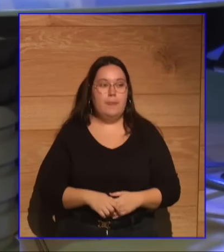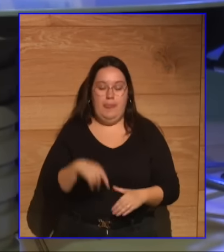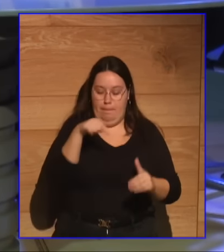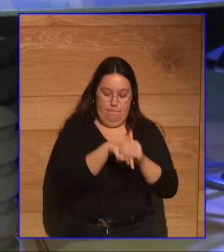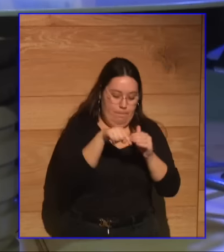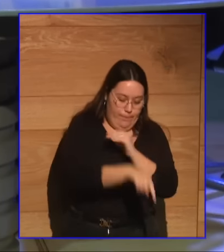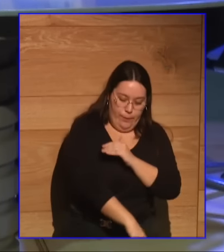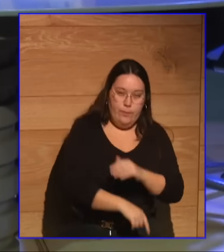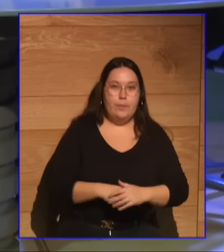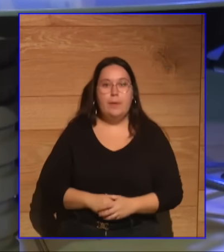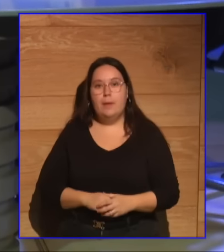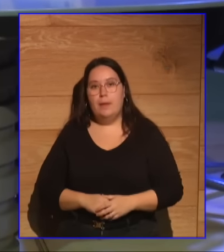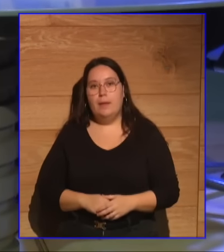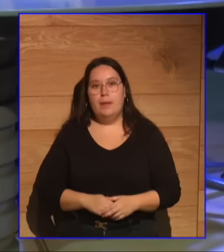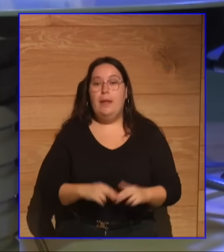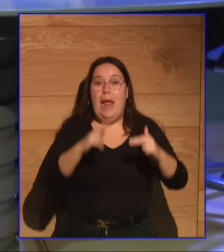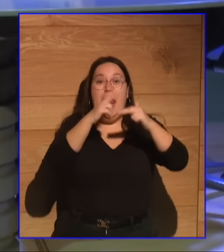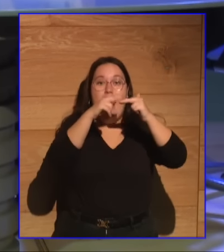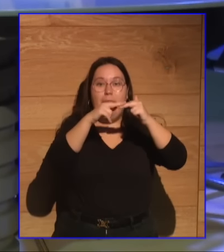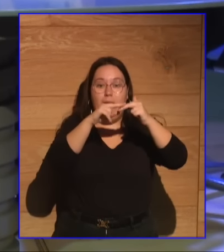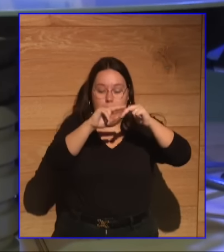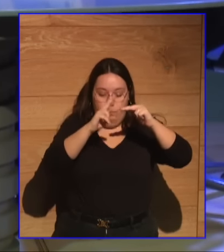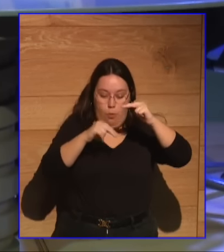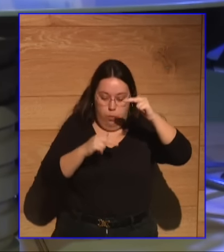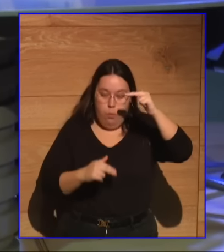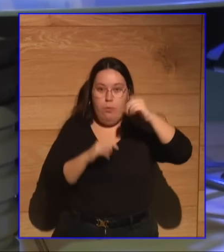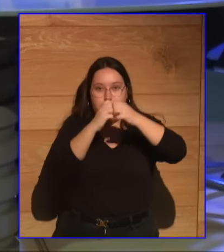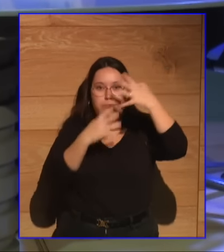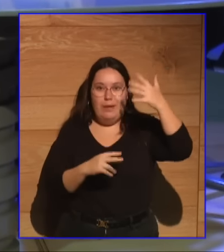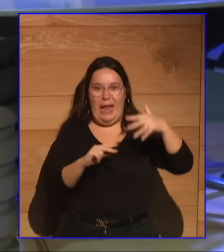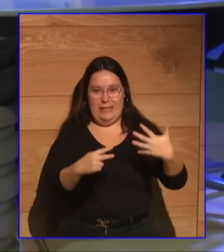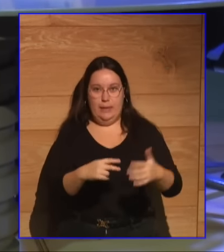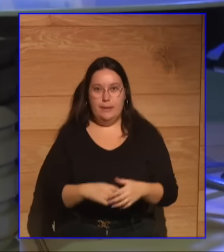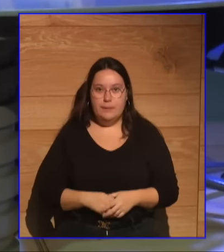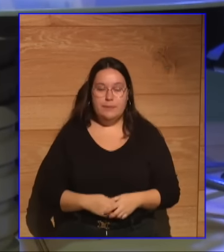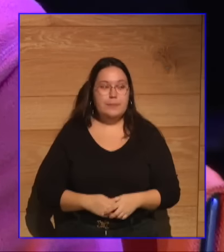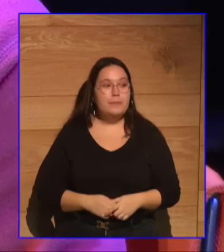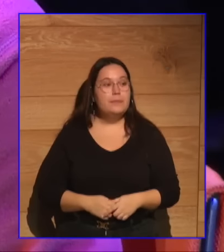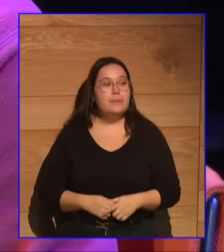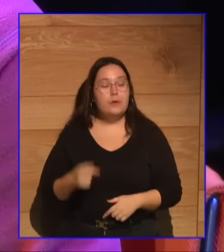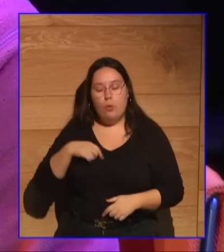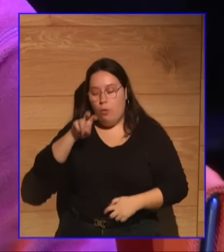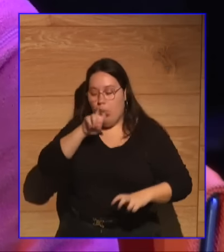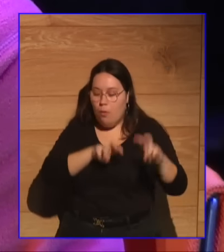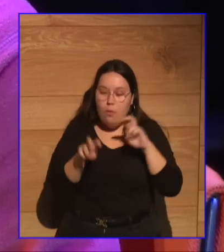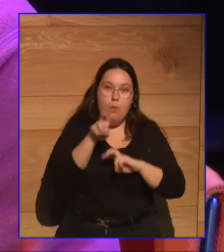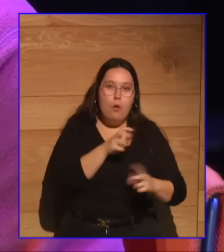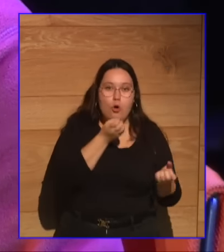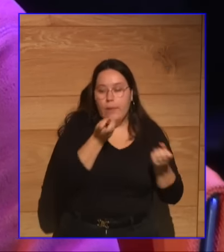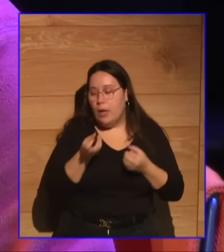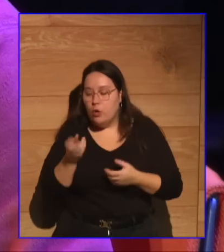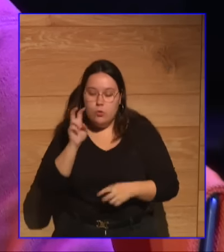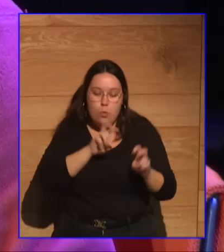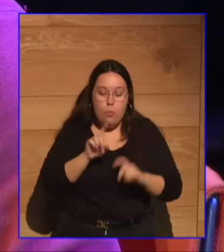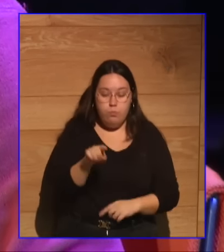Deep internet. La página 7 de Google. Pues estoy buscando todo. Por ejemplo. Tú eres así, tú eres osado. Estoy buscando todo tipo de comentarios y tal.